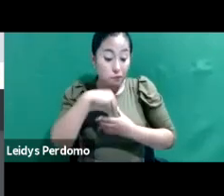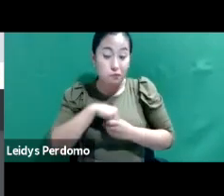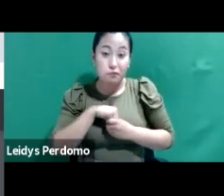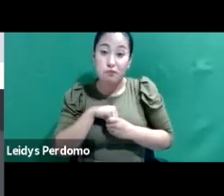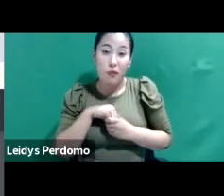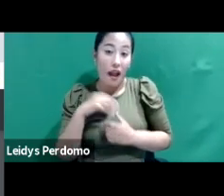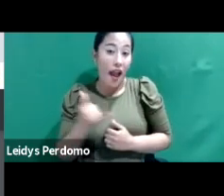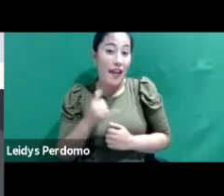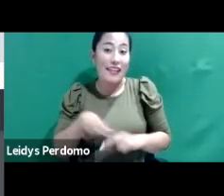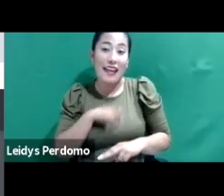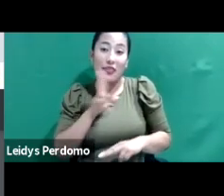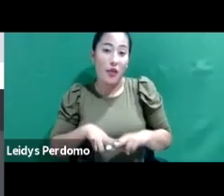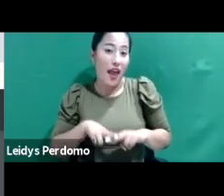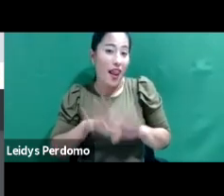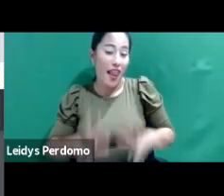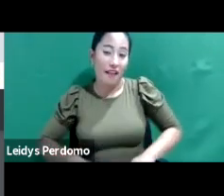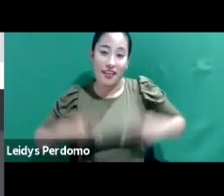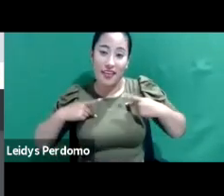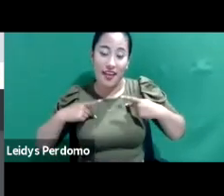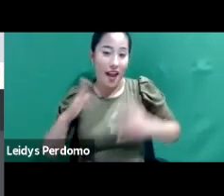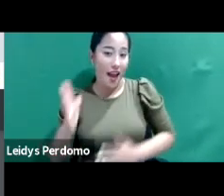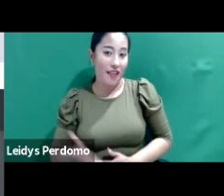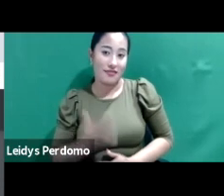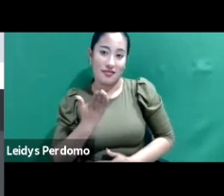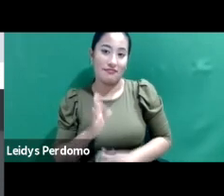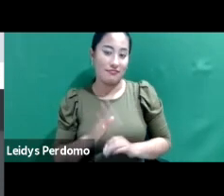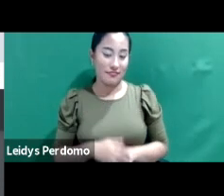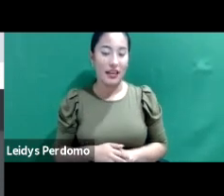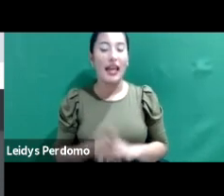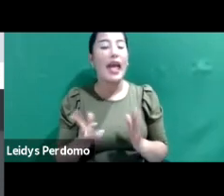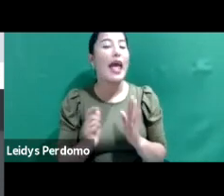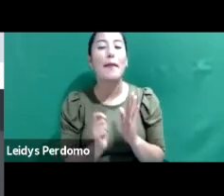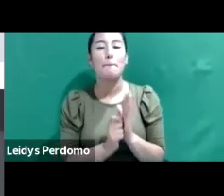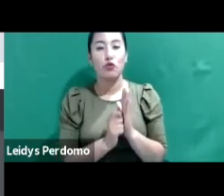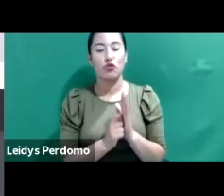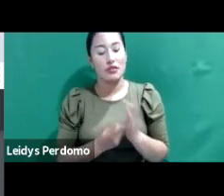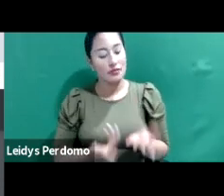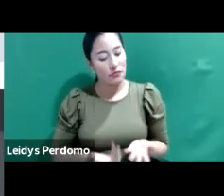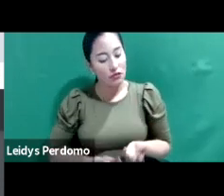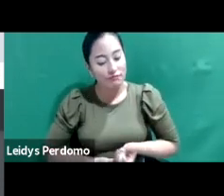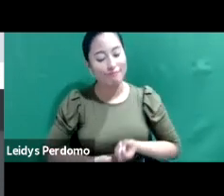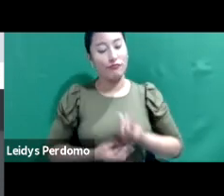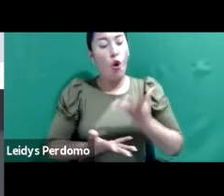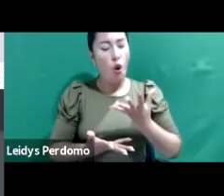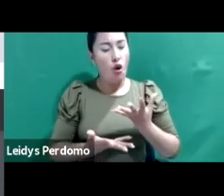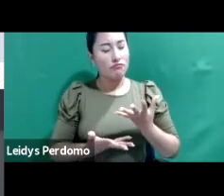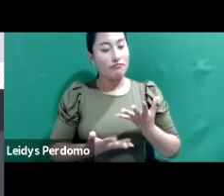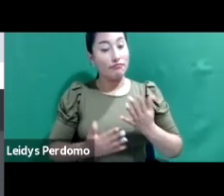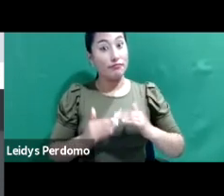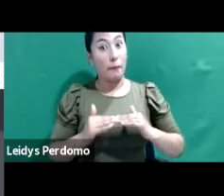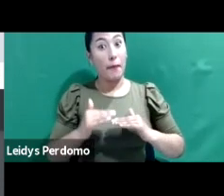sino la opción de validar y darnos el tiempo necesario para regularlas. Cada uno de nosotros tenemos nuestros